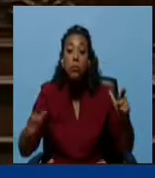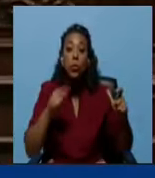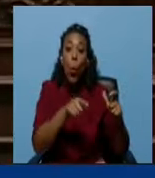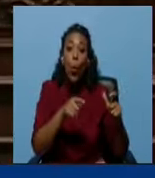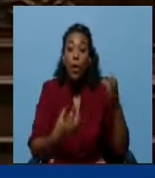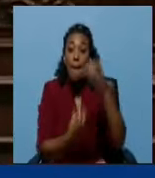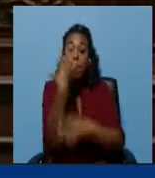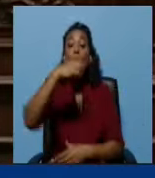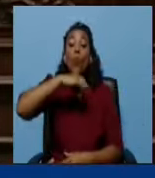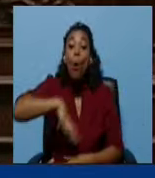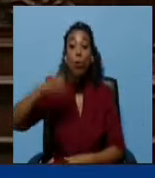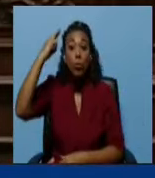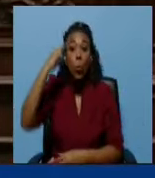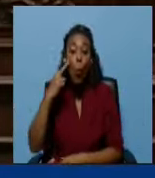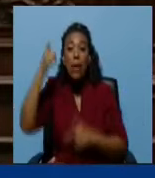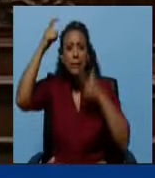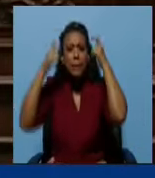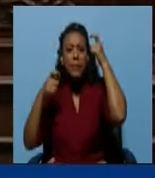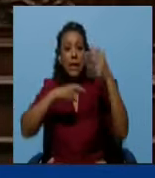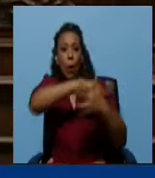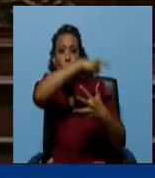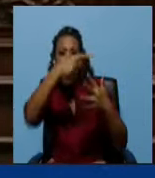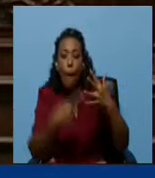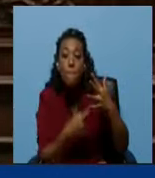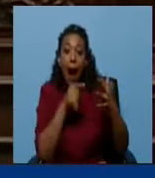bloque histórico bolivariano y chavista,